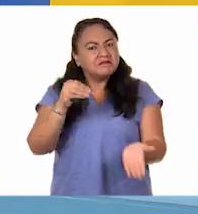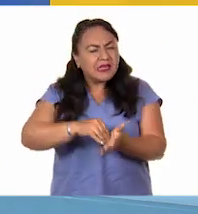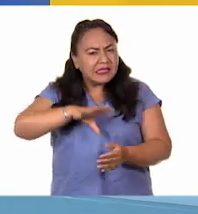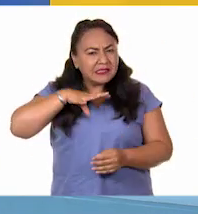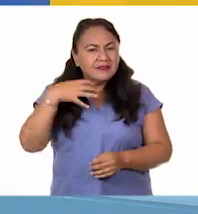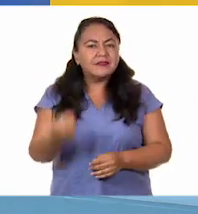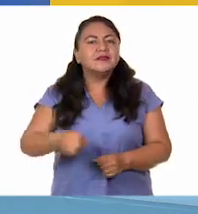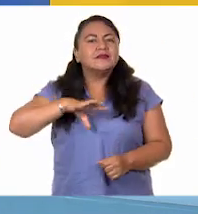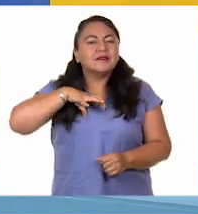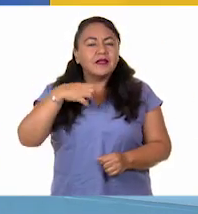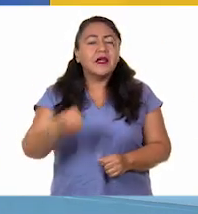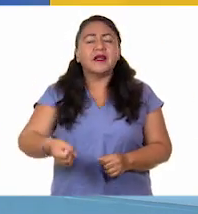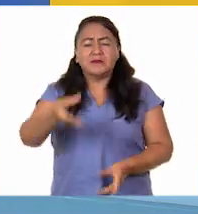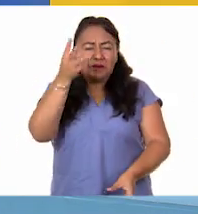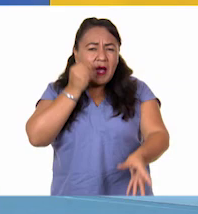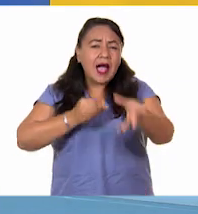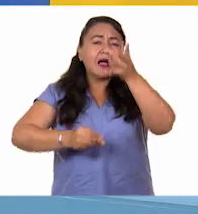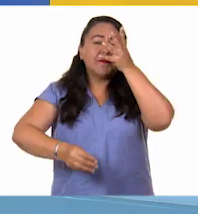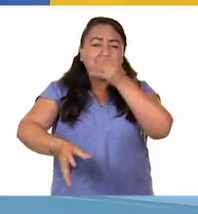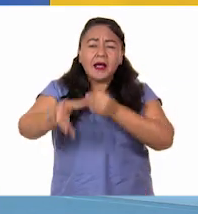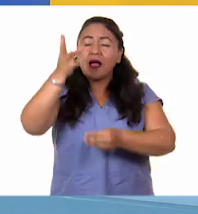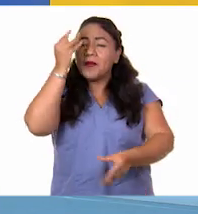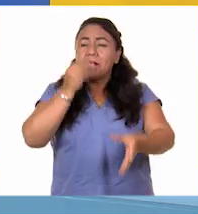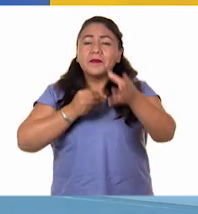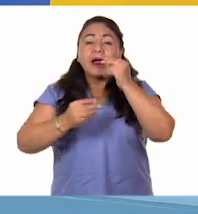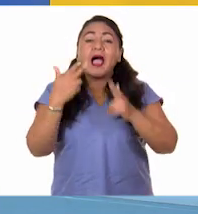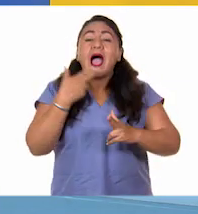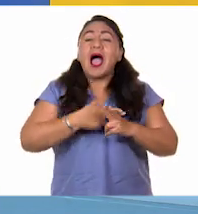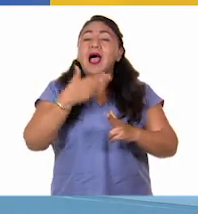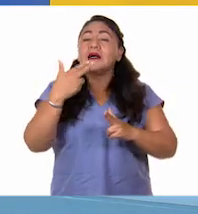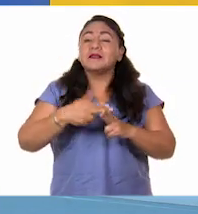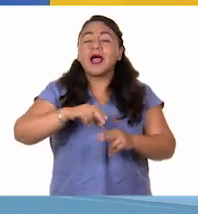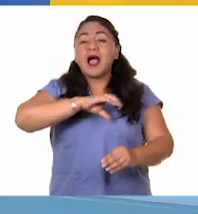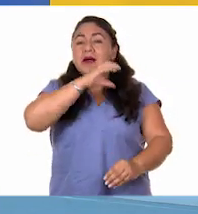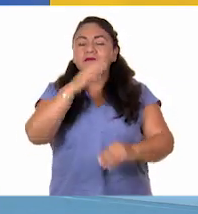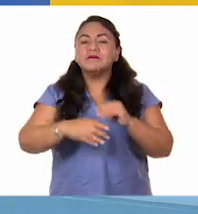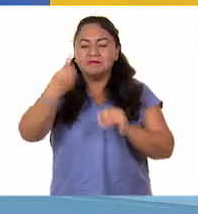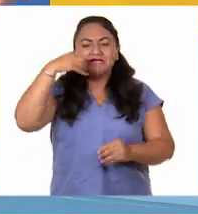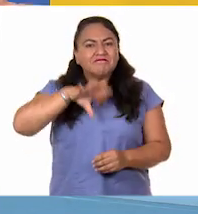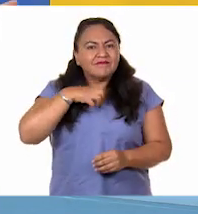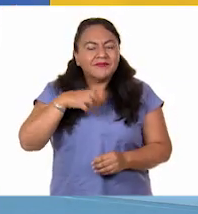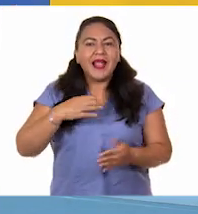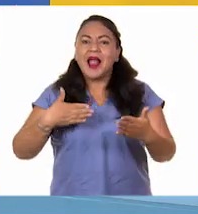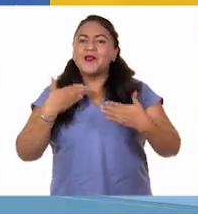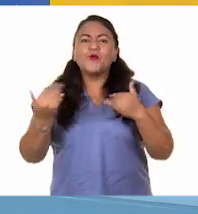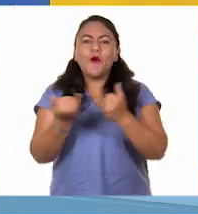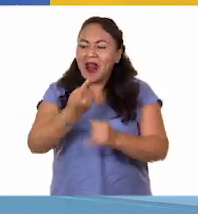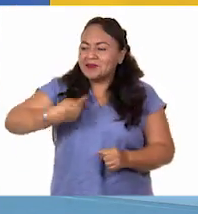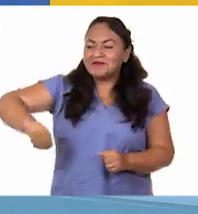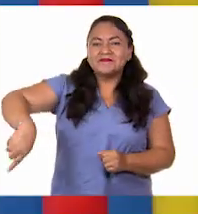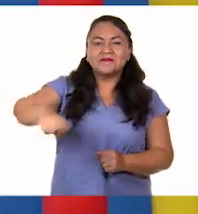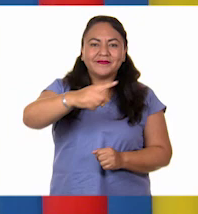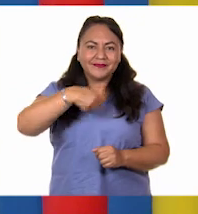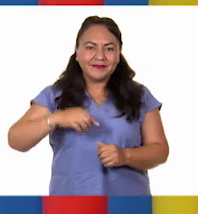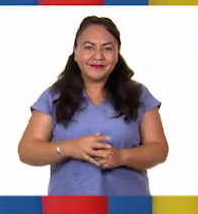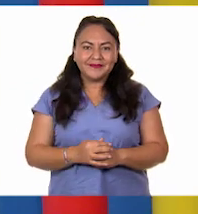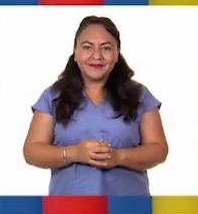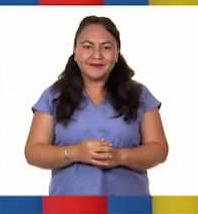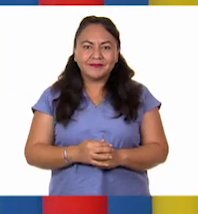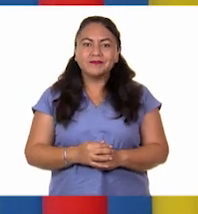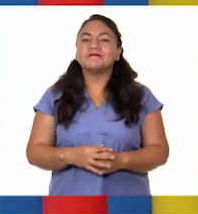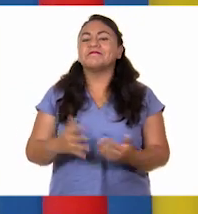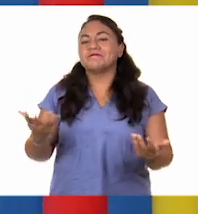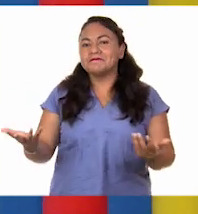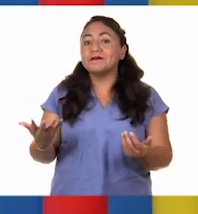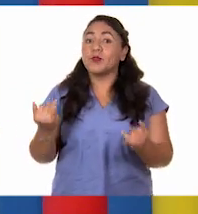por aprender hasta el último momento del ciclo escolar, con empeño y alegría, como todos nosotros. Como pues